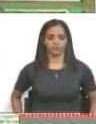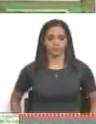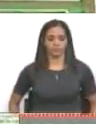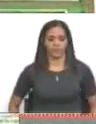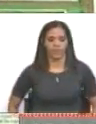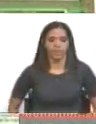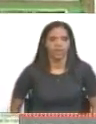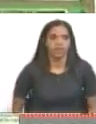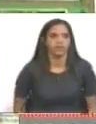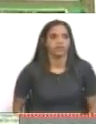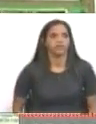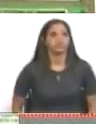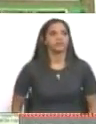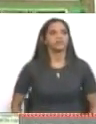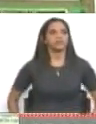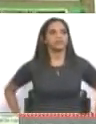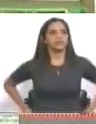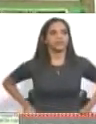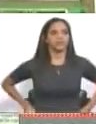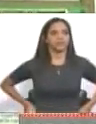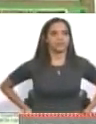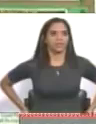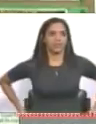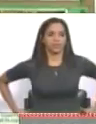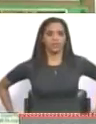No se vayan ahí de vacaciones en diciembre,